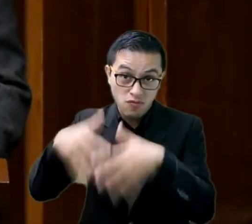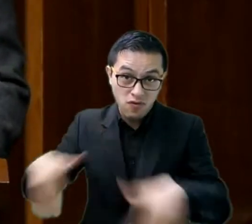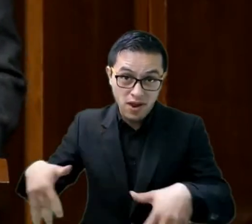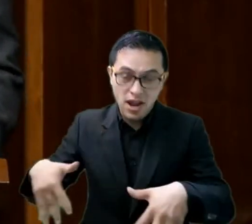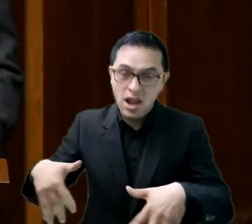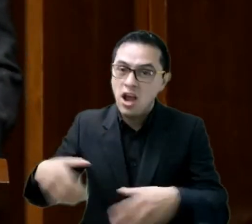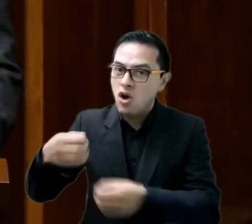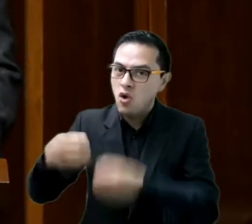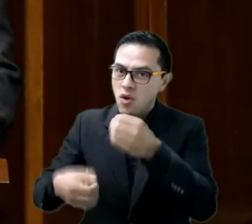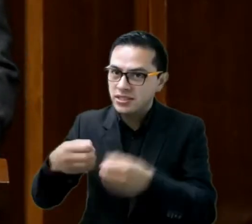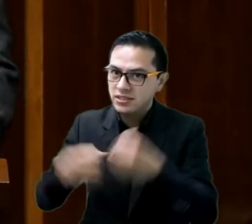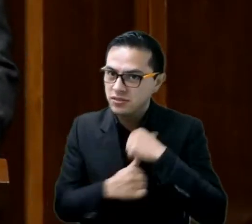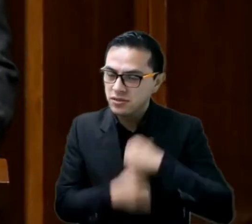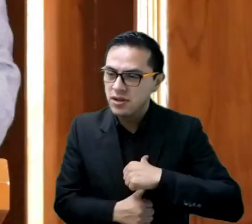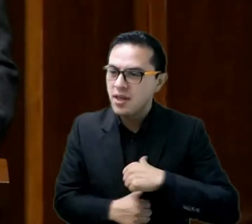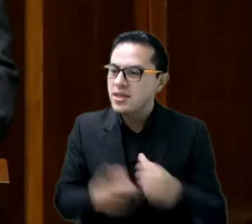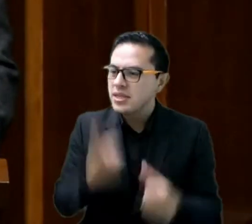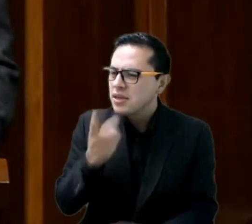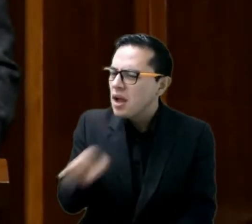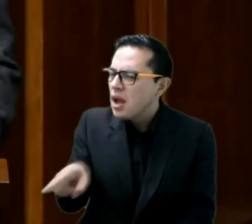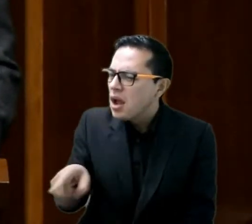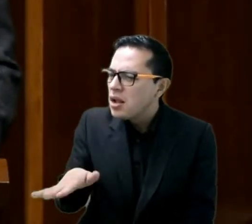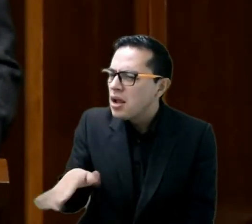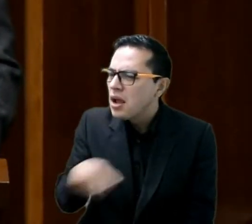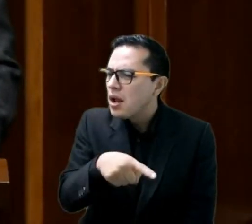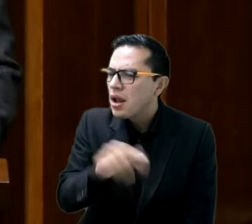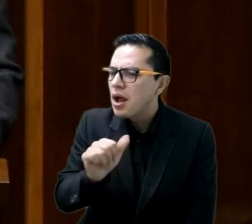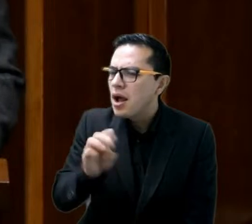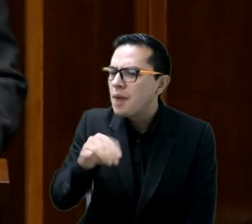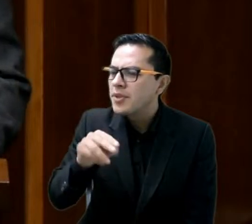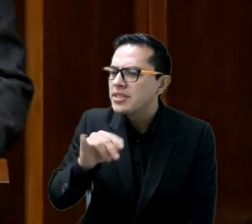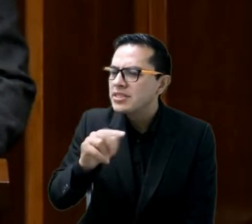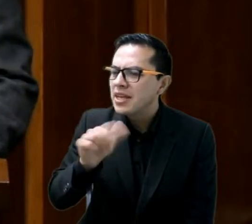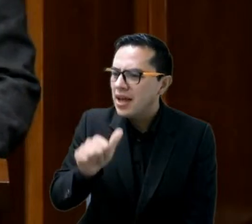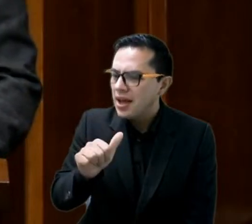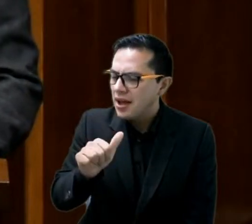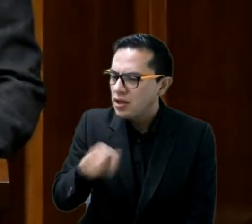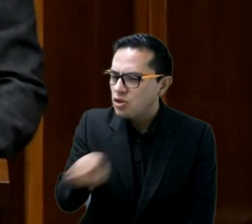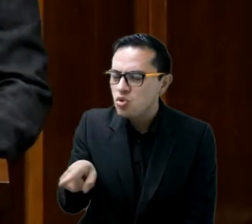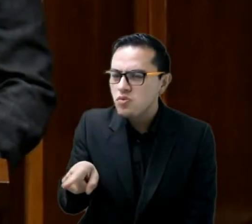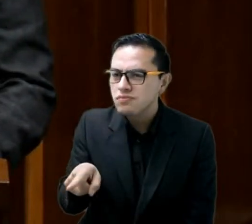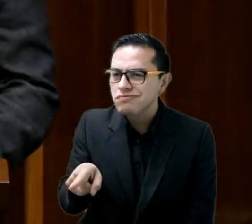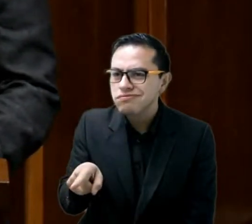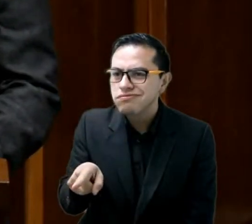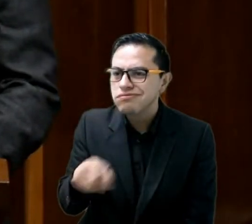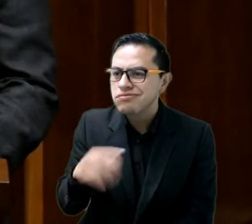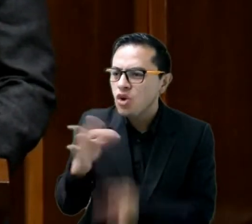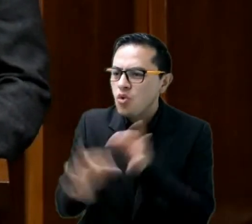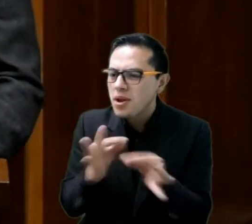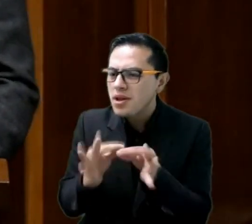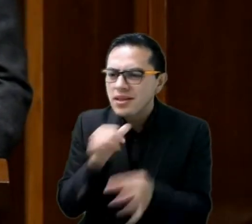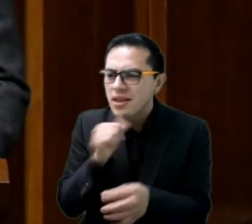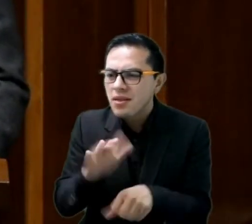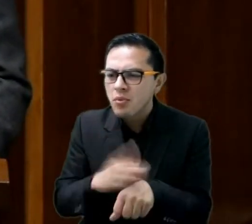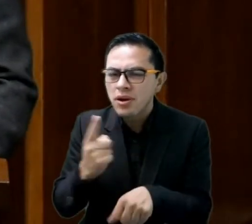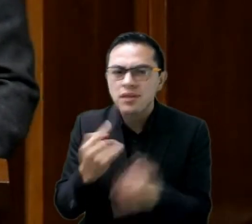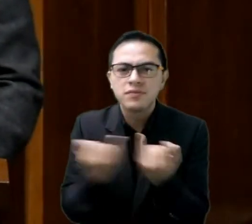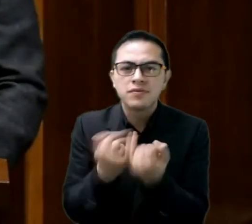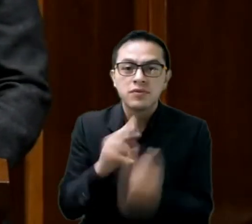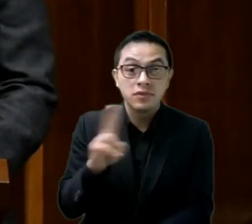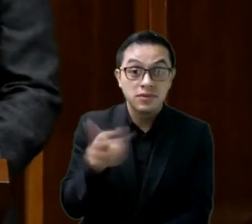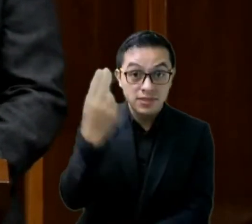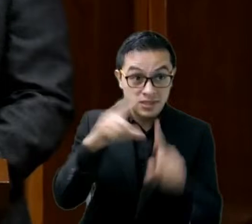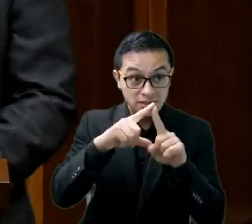decirle no estoy diciendo que no lo hagan, lo que estoy diciendo es que están impedidos. Igual la Universidad Nacional, si tú le preguntas,